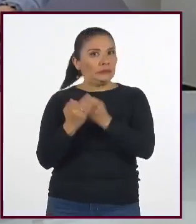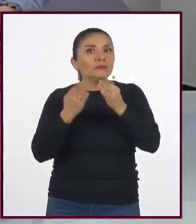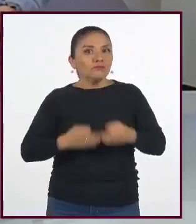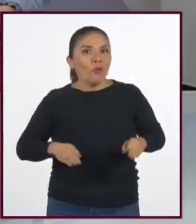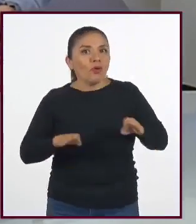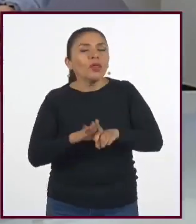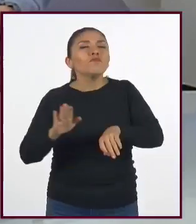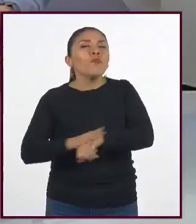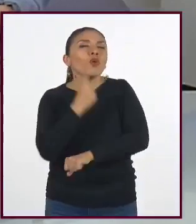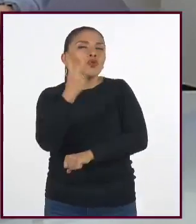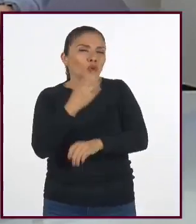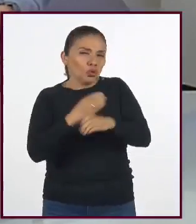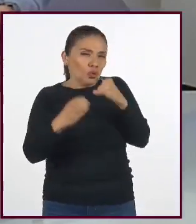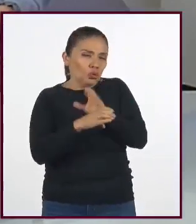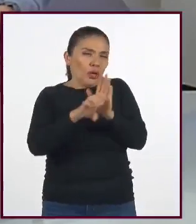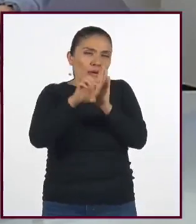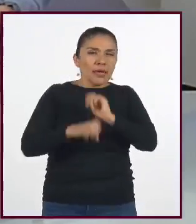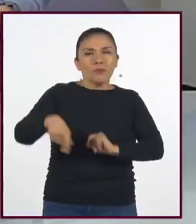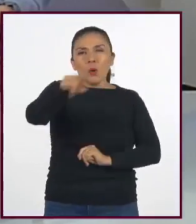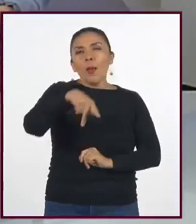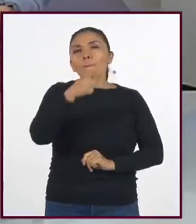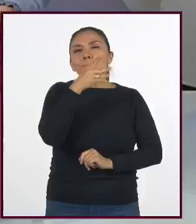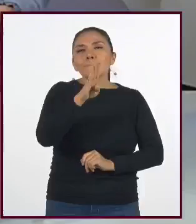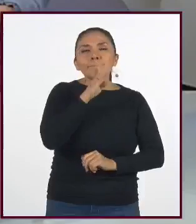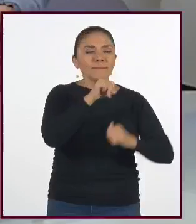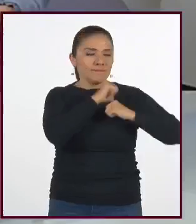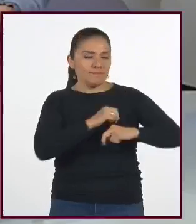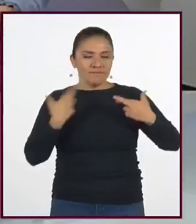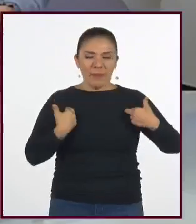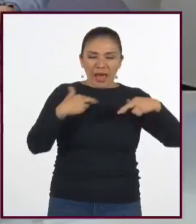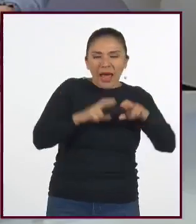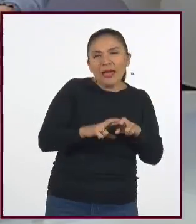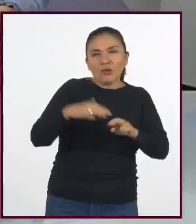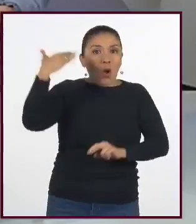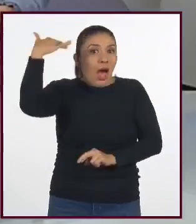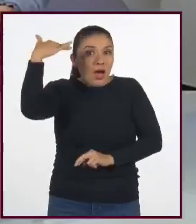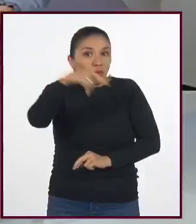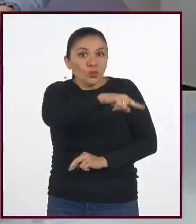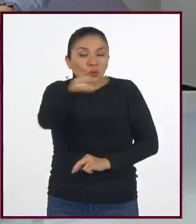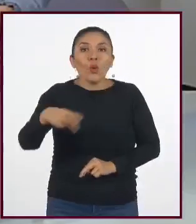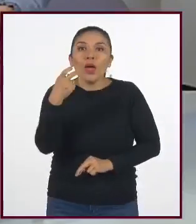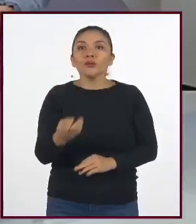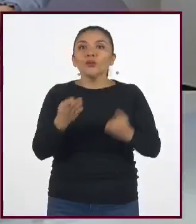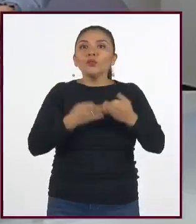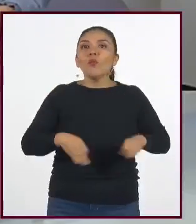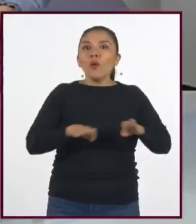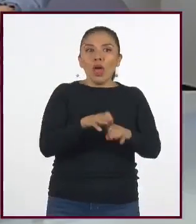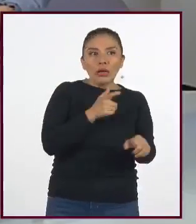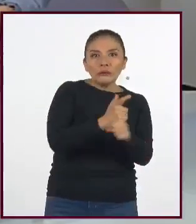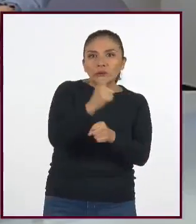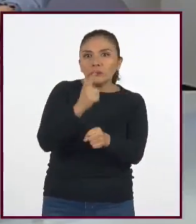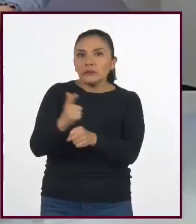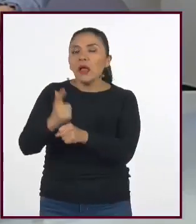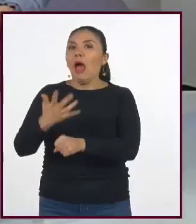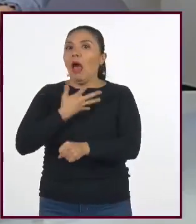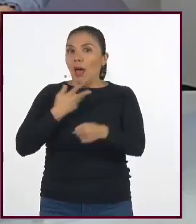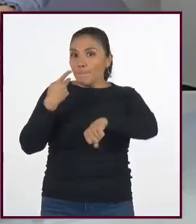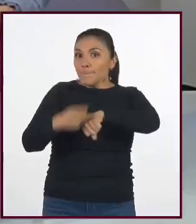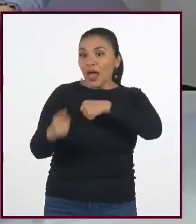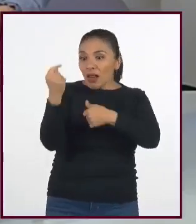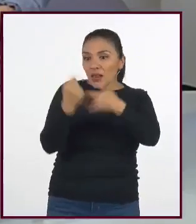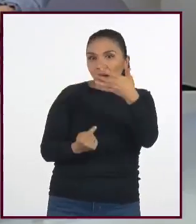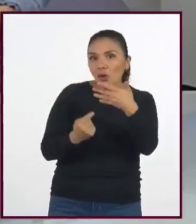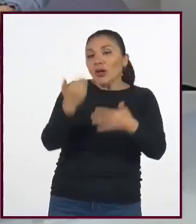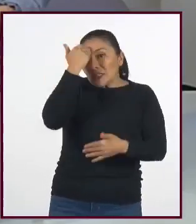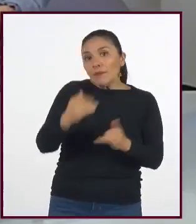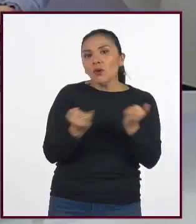cosas. Como maestros, padres de familia y adultos dentro de una sociedad, es importante identificar estos riesgos, pero también saber cómo ayudar,